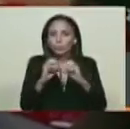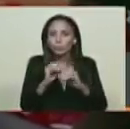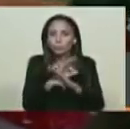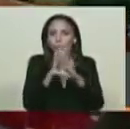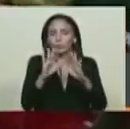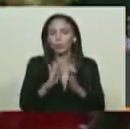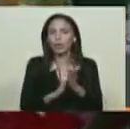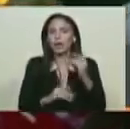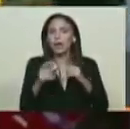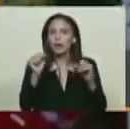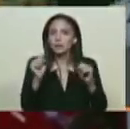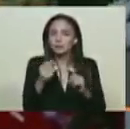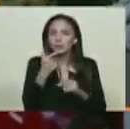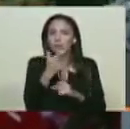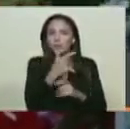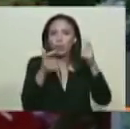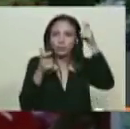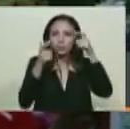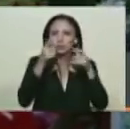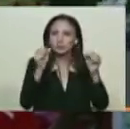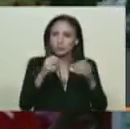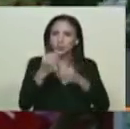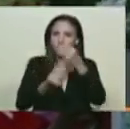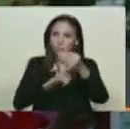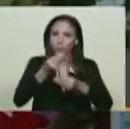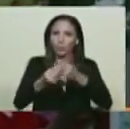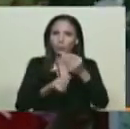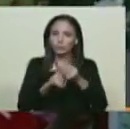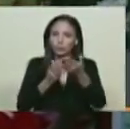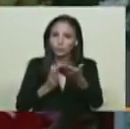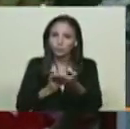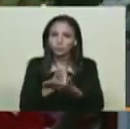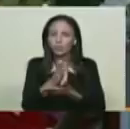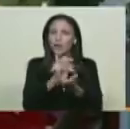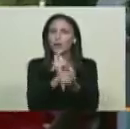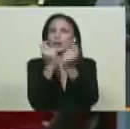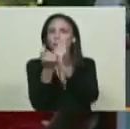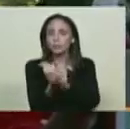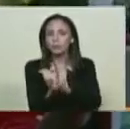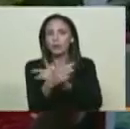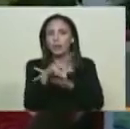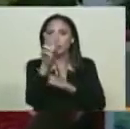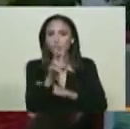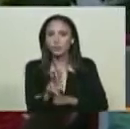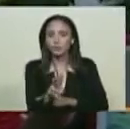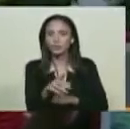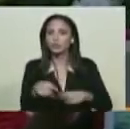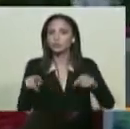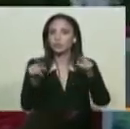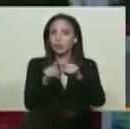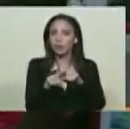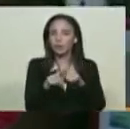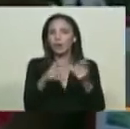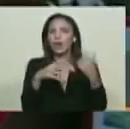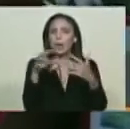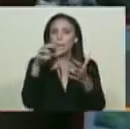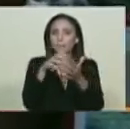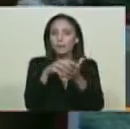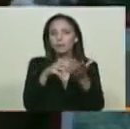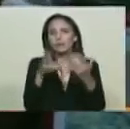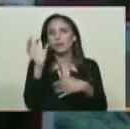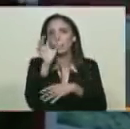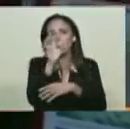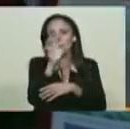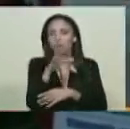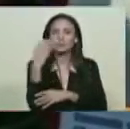llegamos a prometer al presidente Chávez, que era convertir a Venezuela, al igual que nuestros países hermanos, como